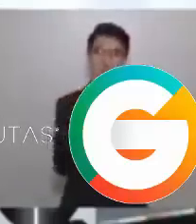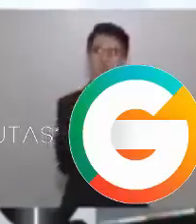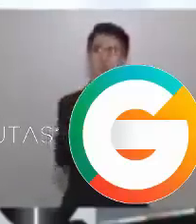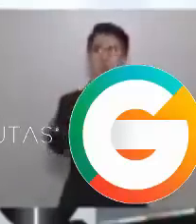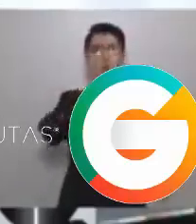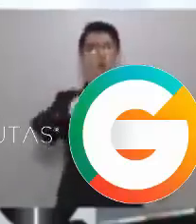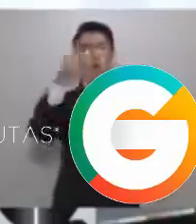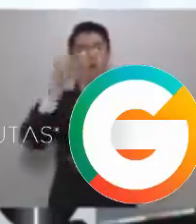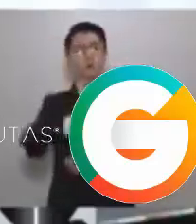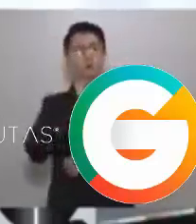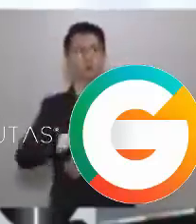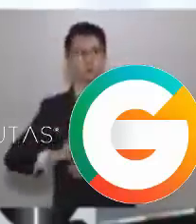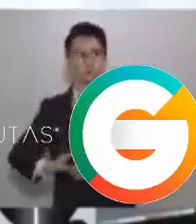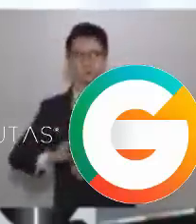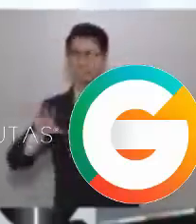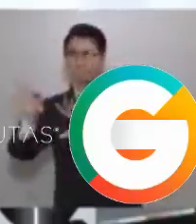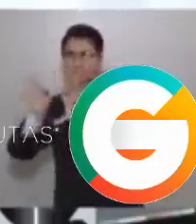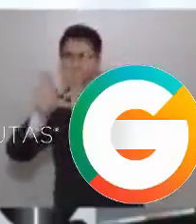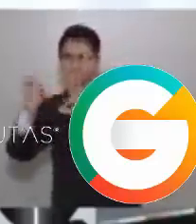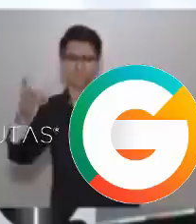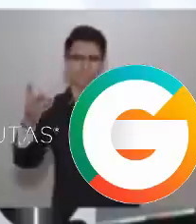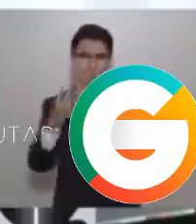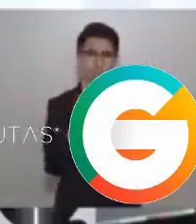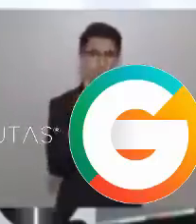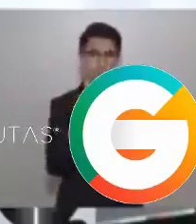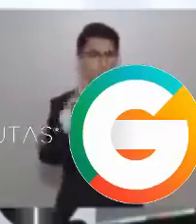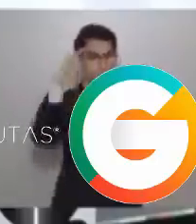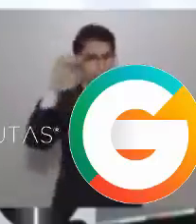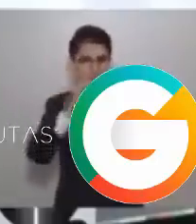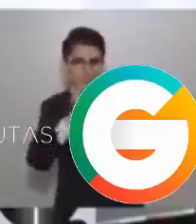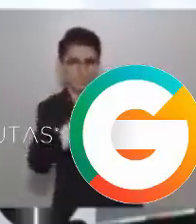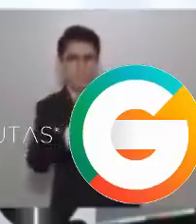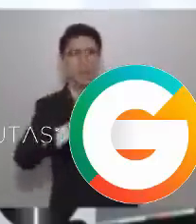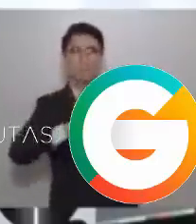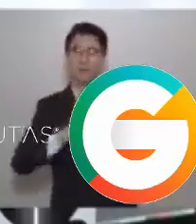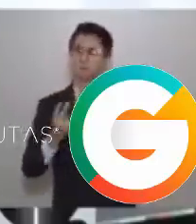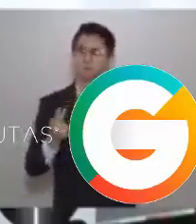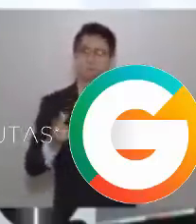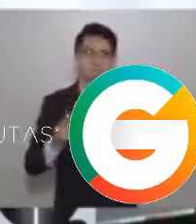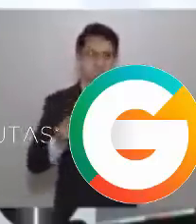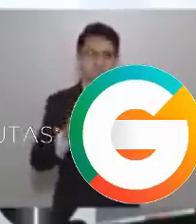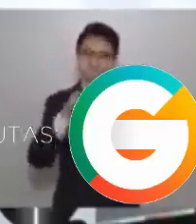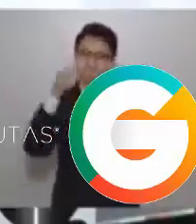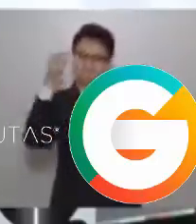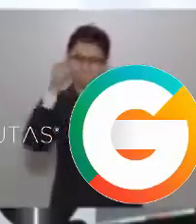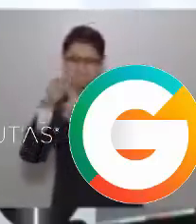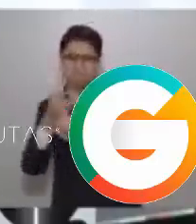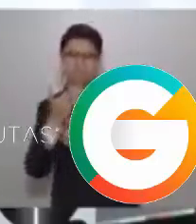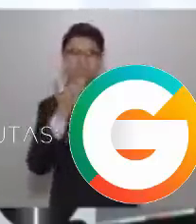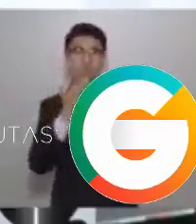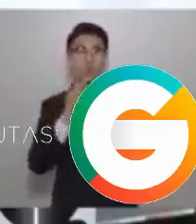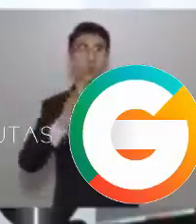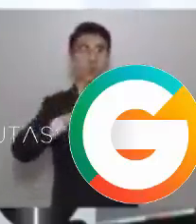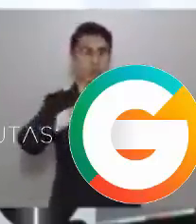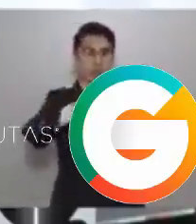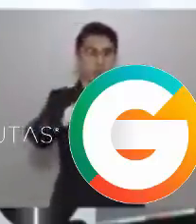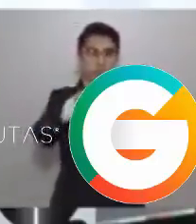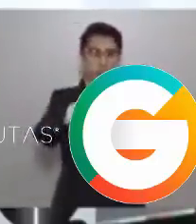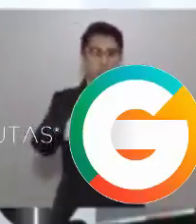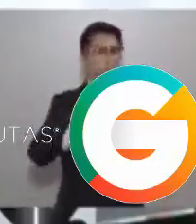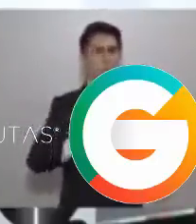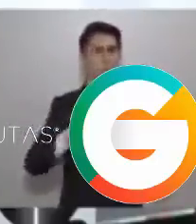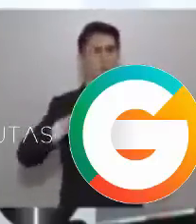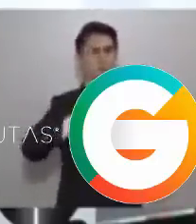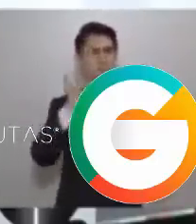los perfiles de quienes participan en ella para procurar ser más ágiles, diligentes y efectivos. Asimismo, entendemos